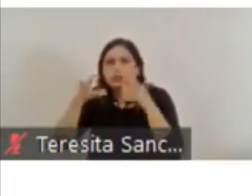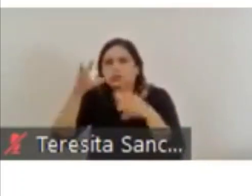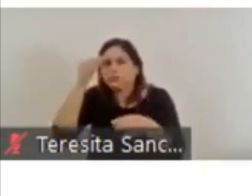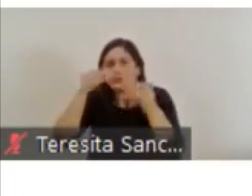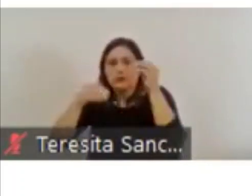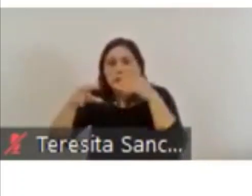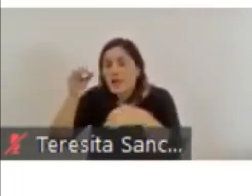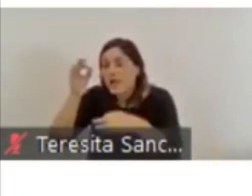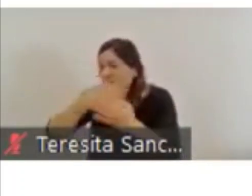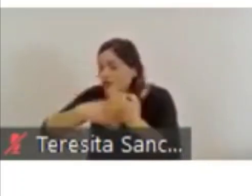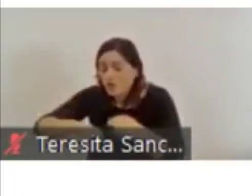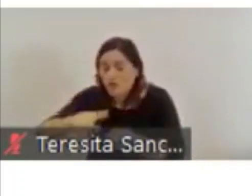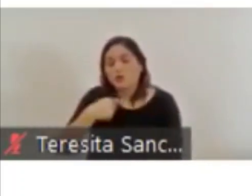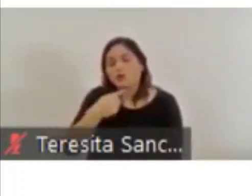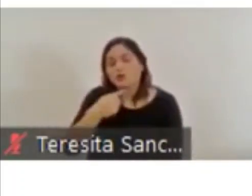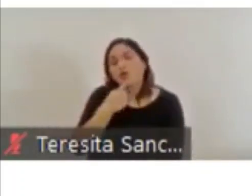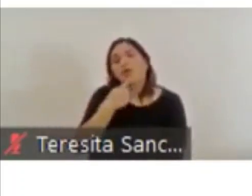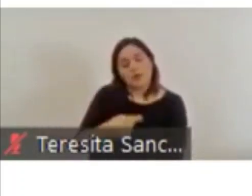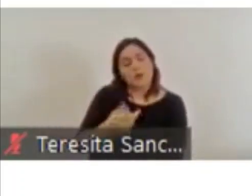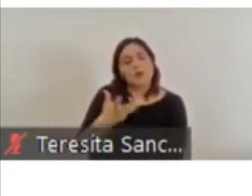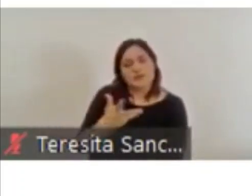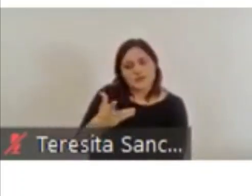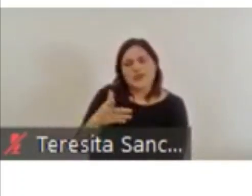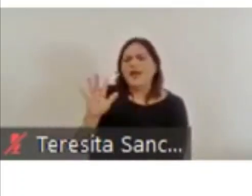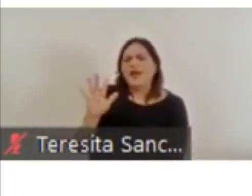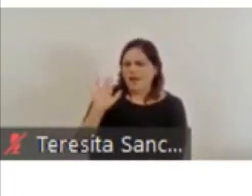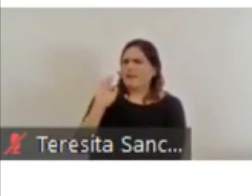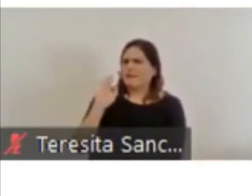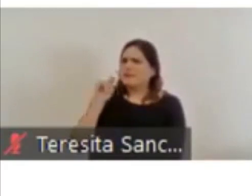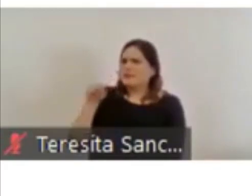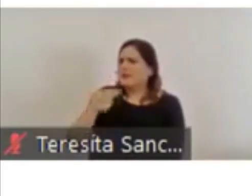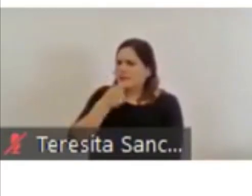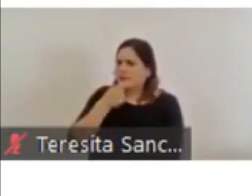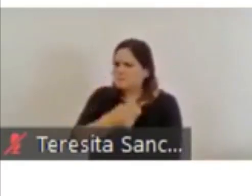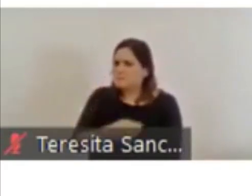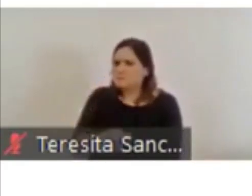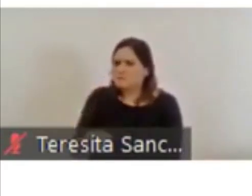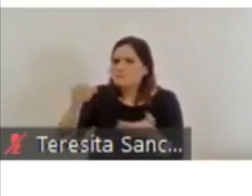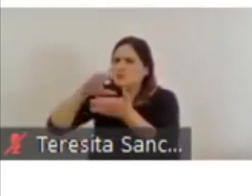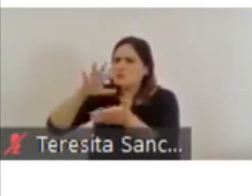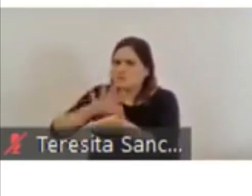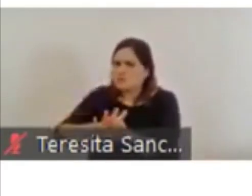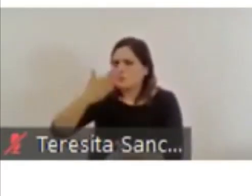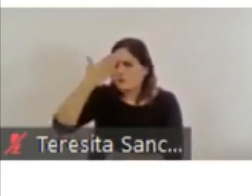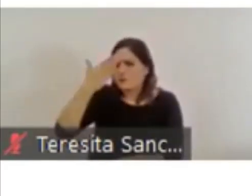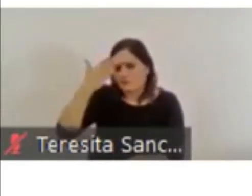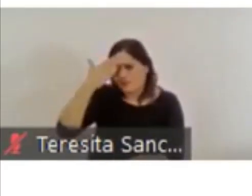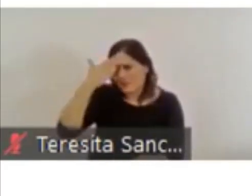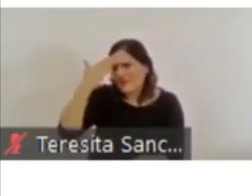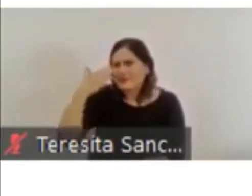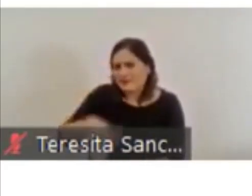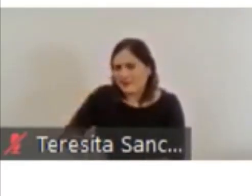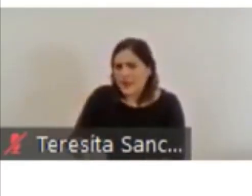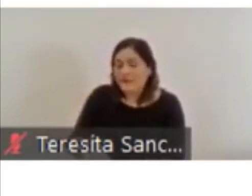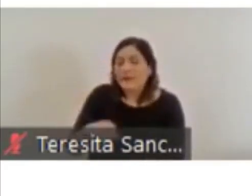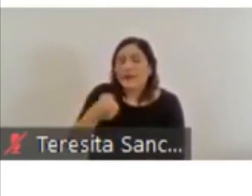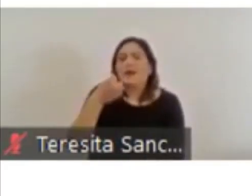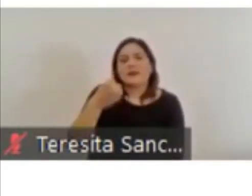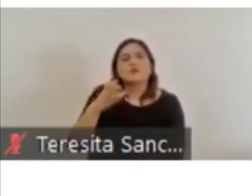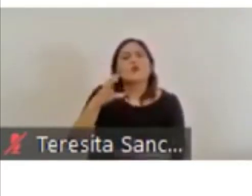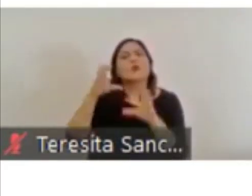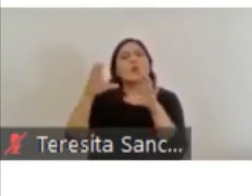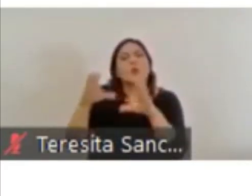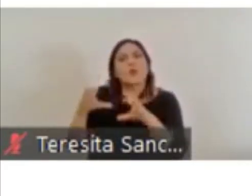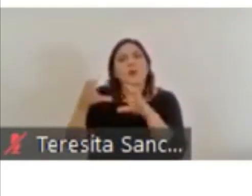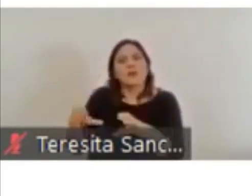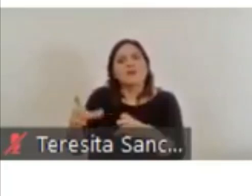seguramente se le quedará por mucho tiempo, ¿no? Entonces debemos de ser cuidadosos en lo que enseñamos